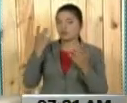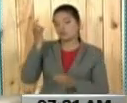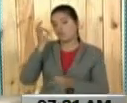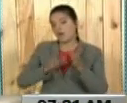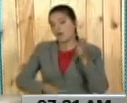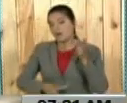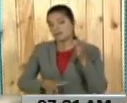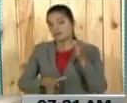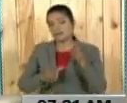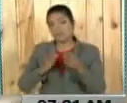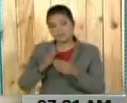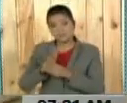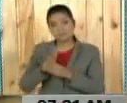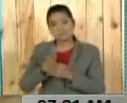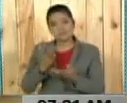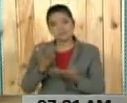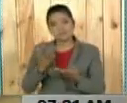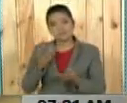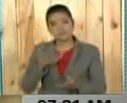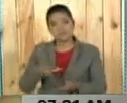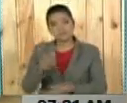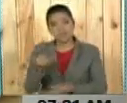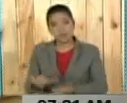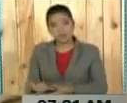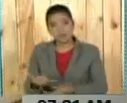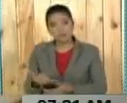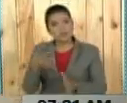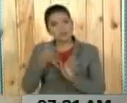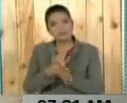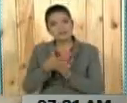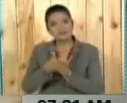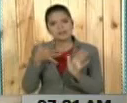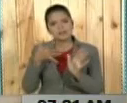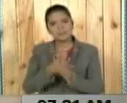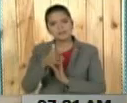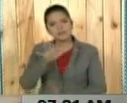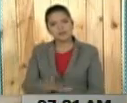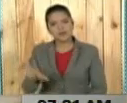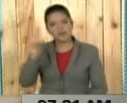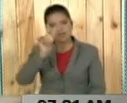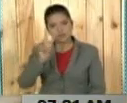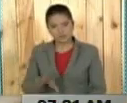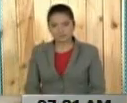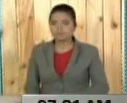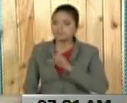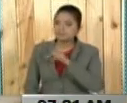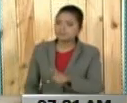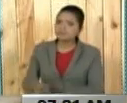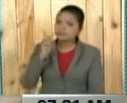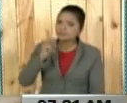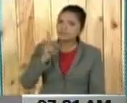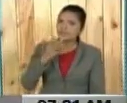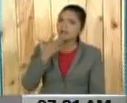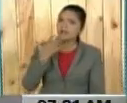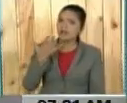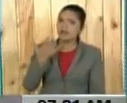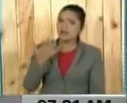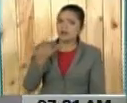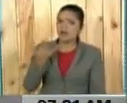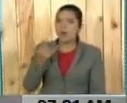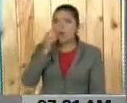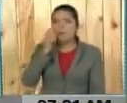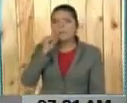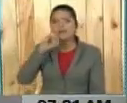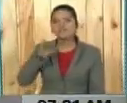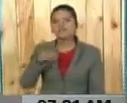de ruptura en la concepción de lo que está sucediendo en Venezuela. Profesora, recientemente John Magdaleno, que es uno de